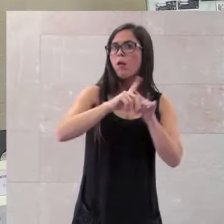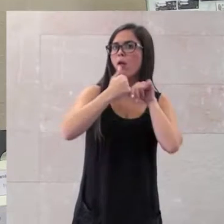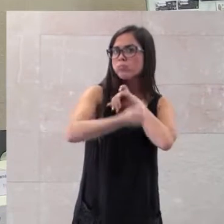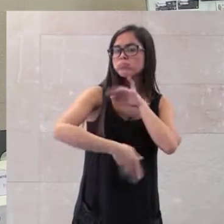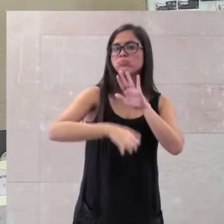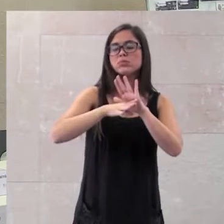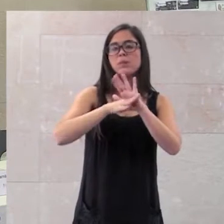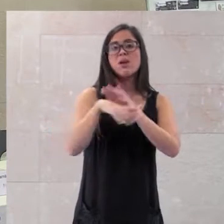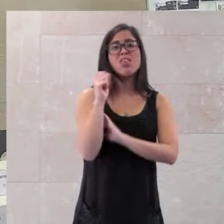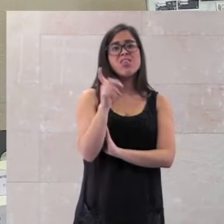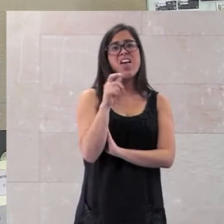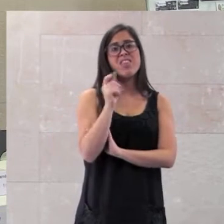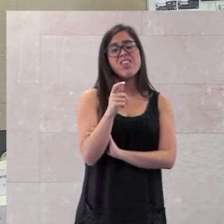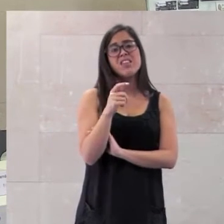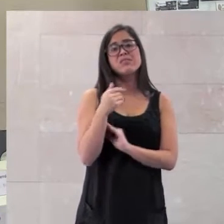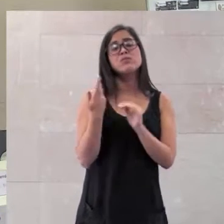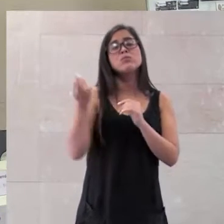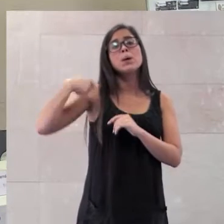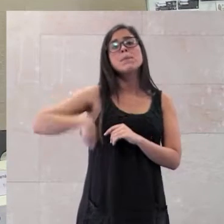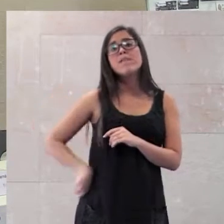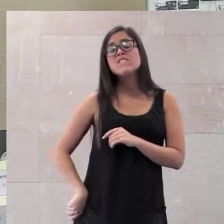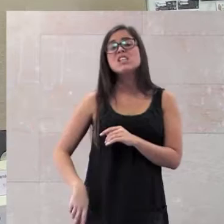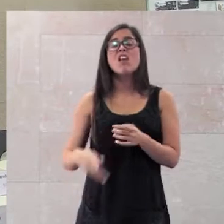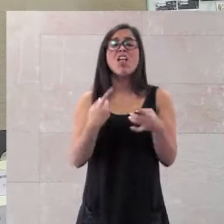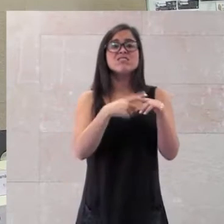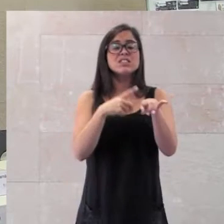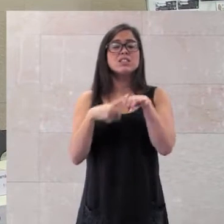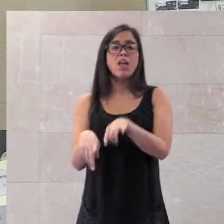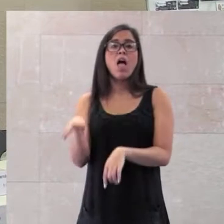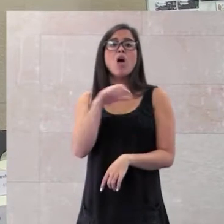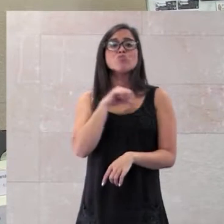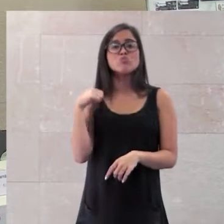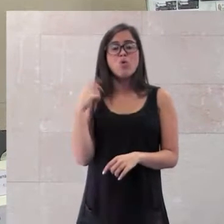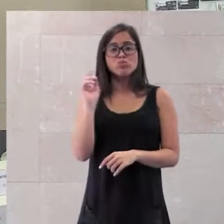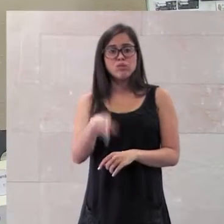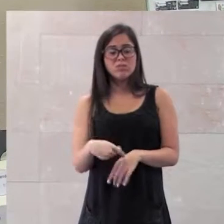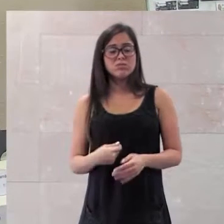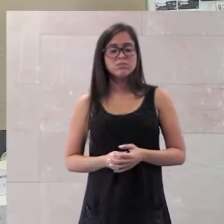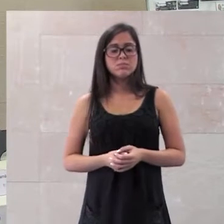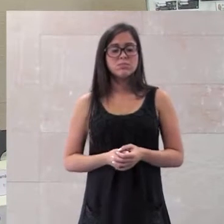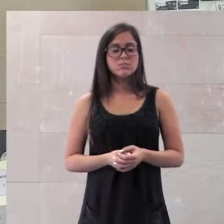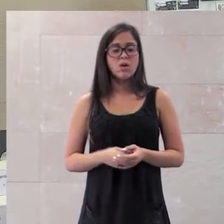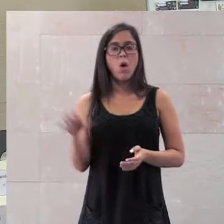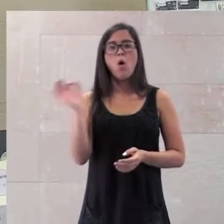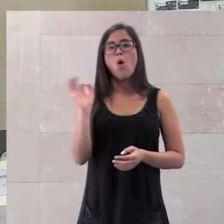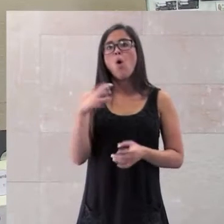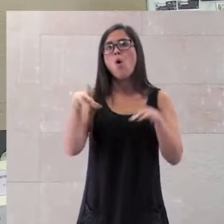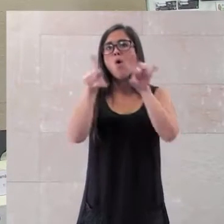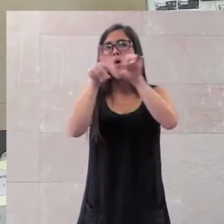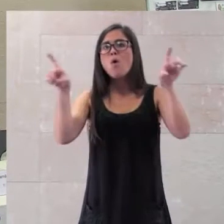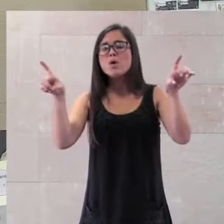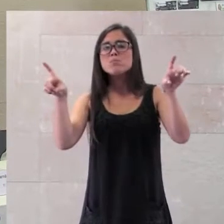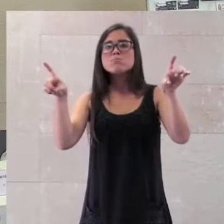bueno, las habituales son profesionales de distintas disciplinas, autónomas o que trabajan en